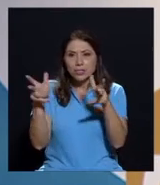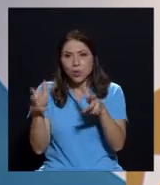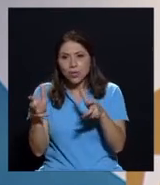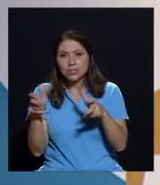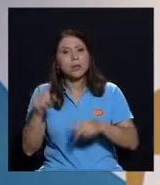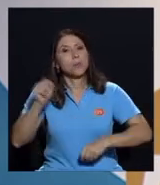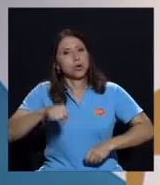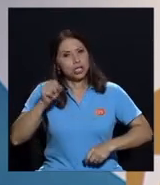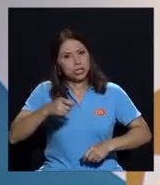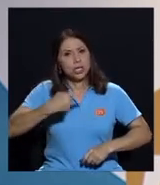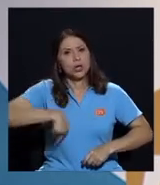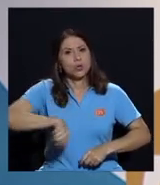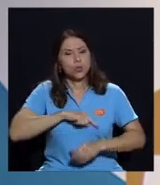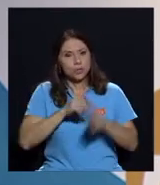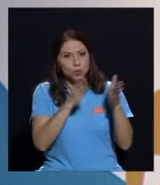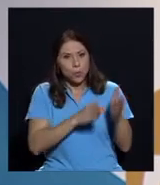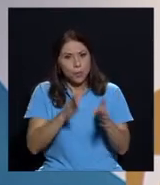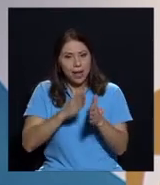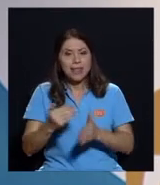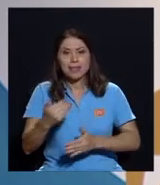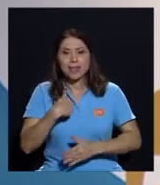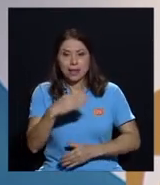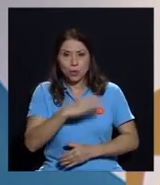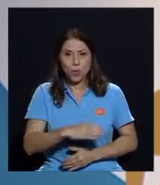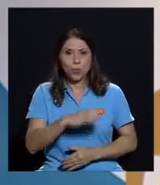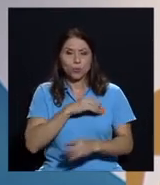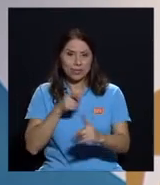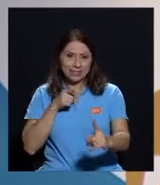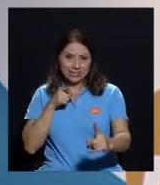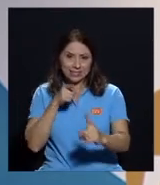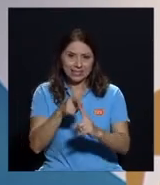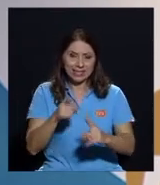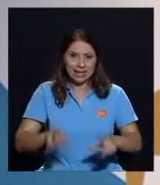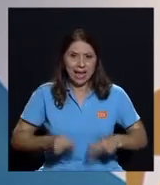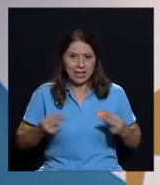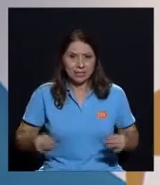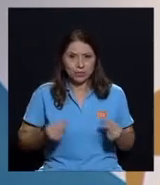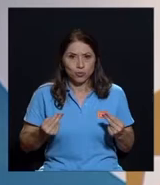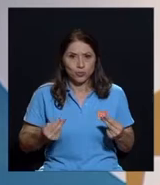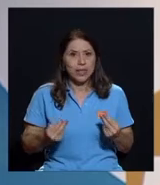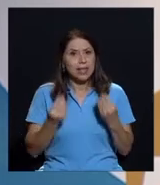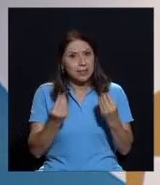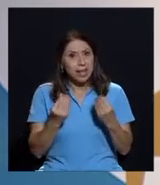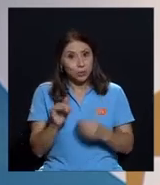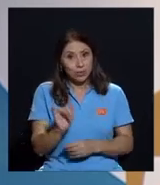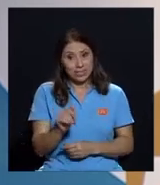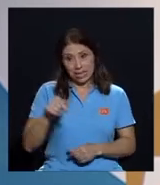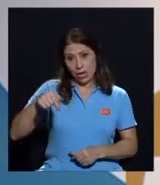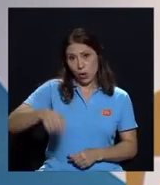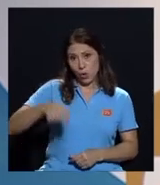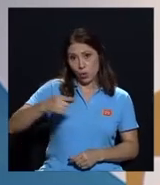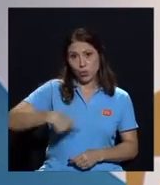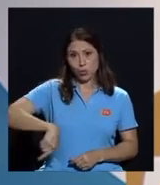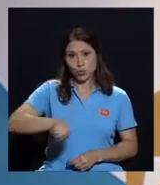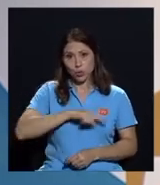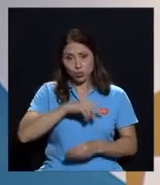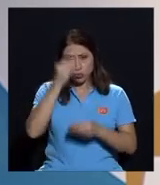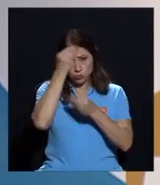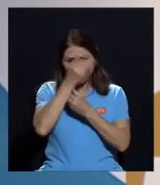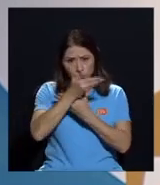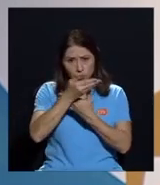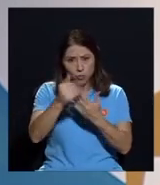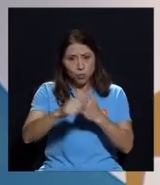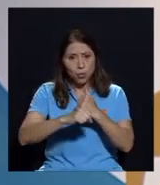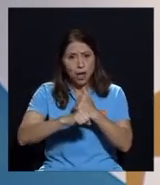tiene componentes directos de materia del gasto tanto así que el día de hoy que hicimos un anuncio de acuerdo en marco de